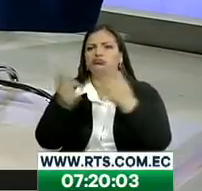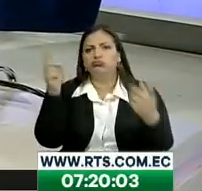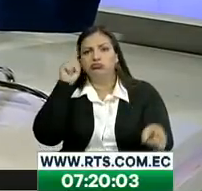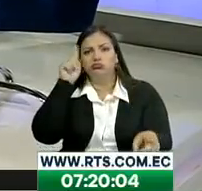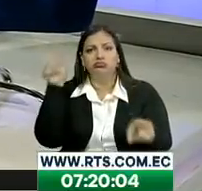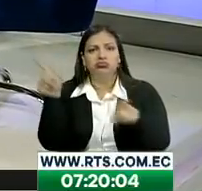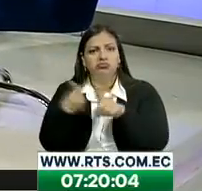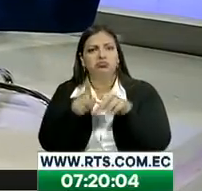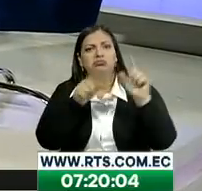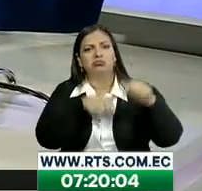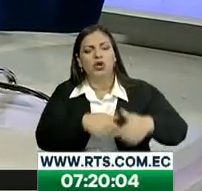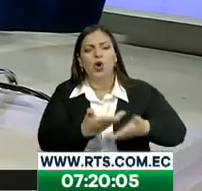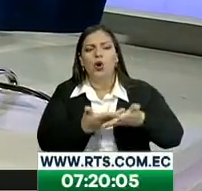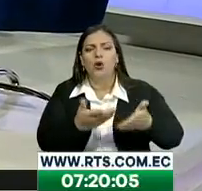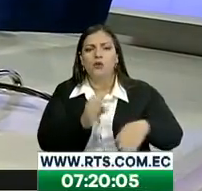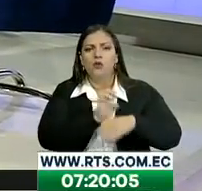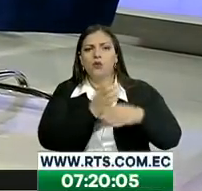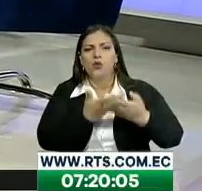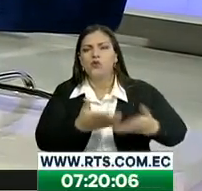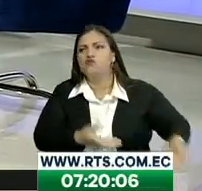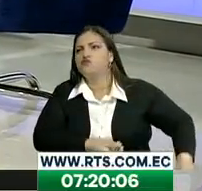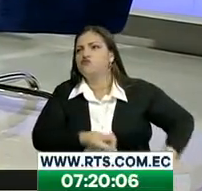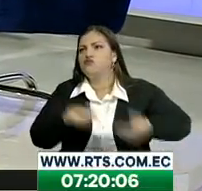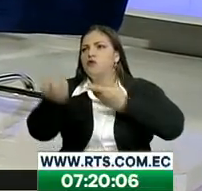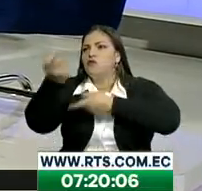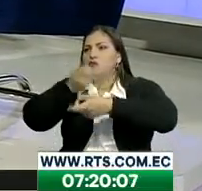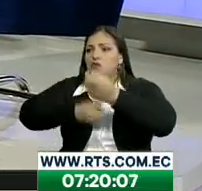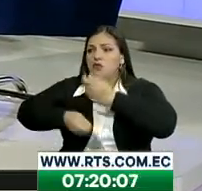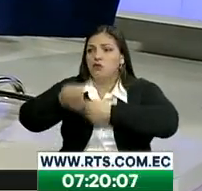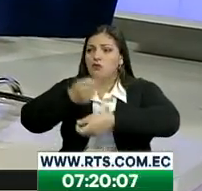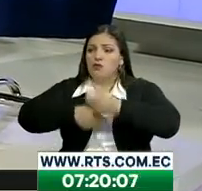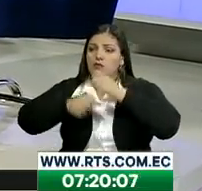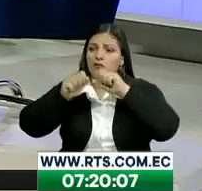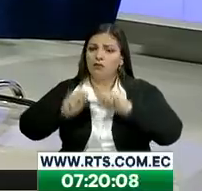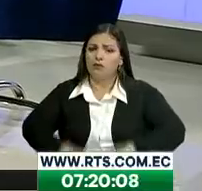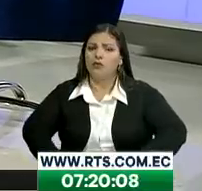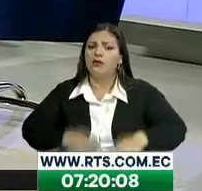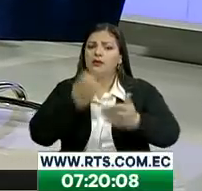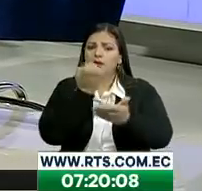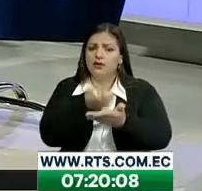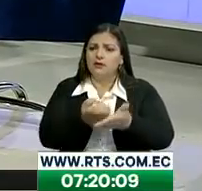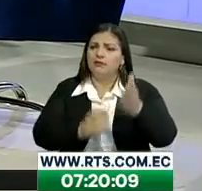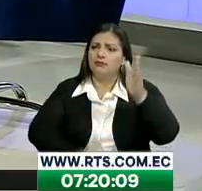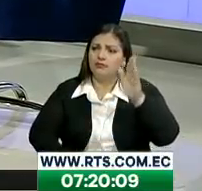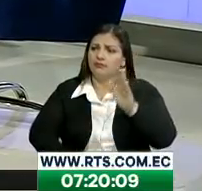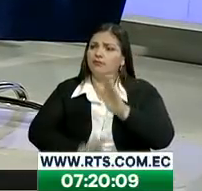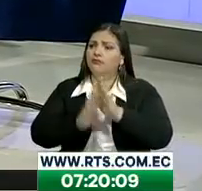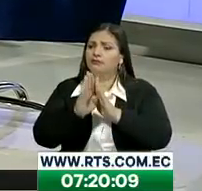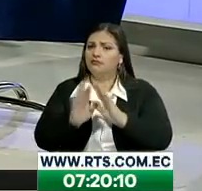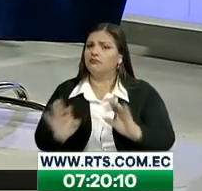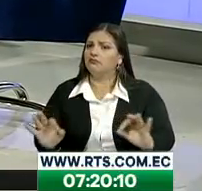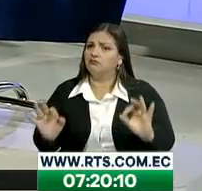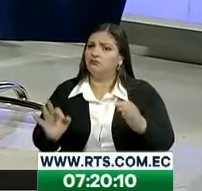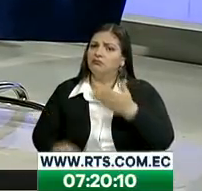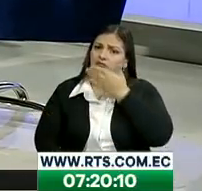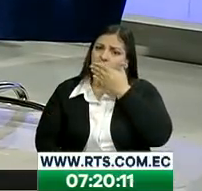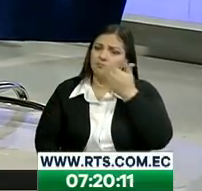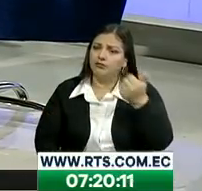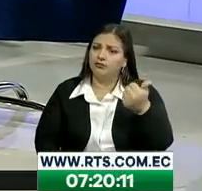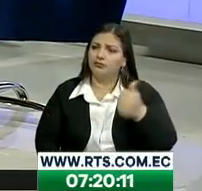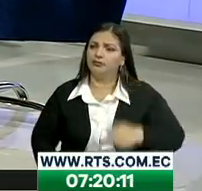hacen fuerza, que logran objetivos comunes y que permite también el enriquecimiento compartido de cada uno de los países